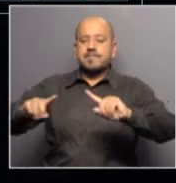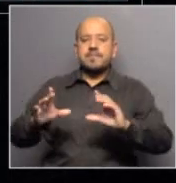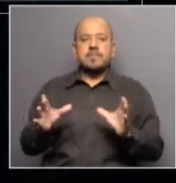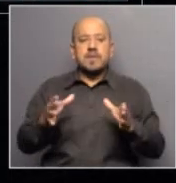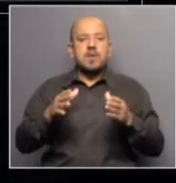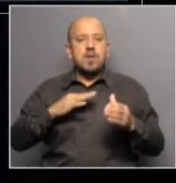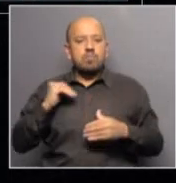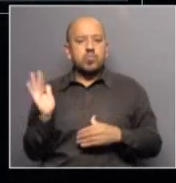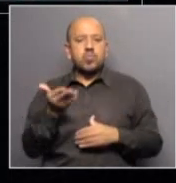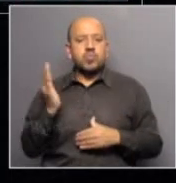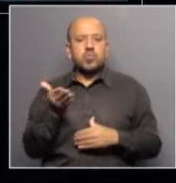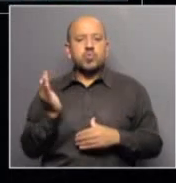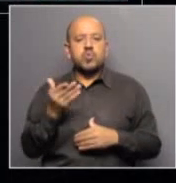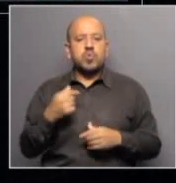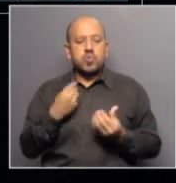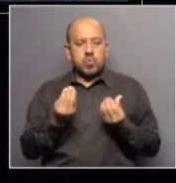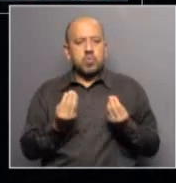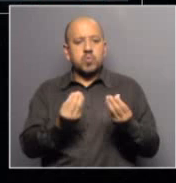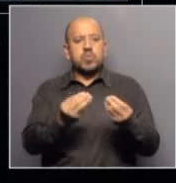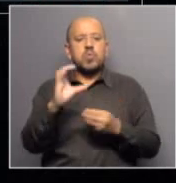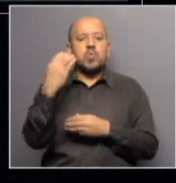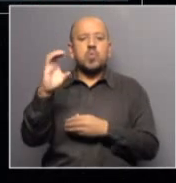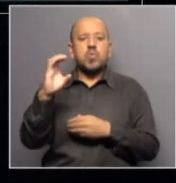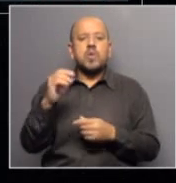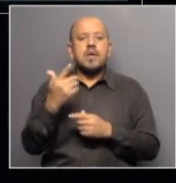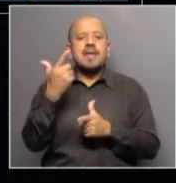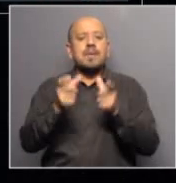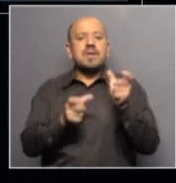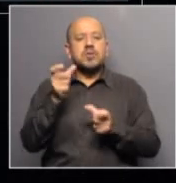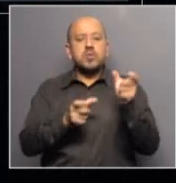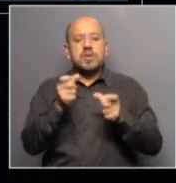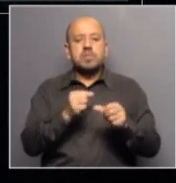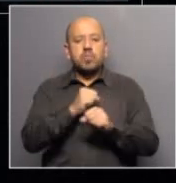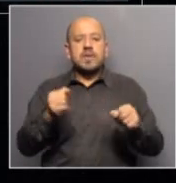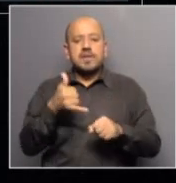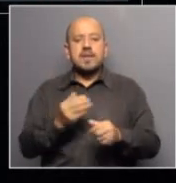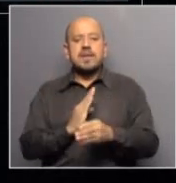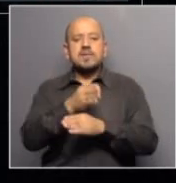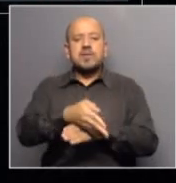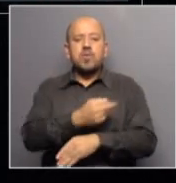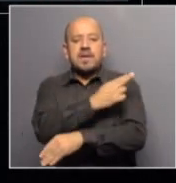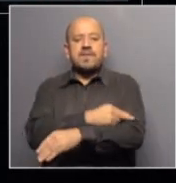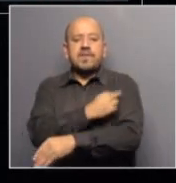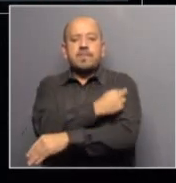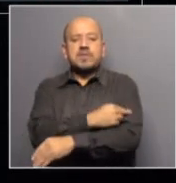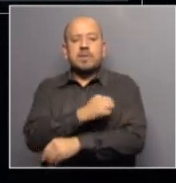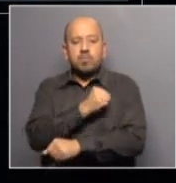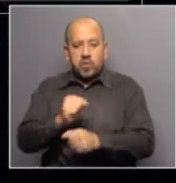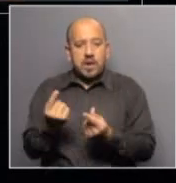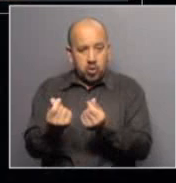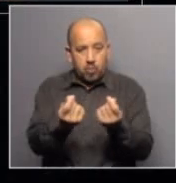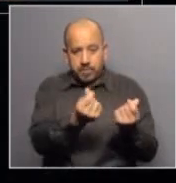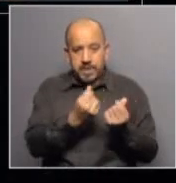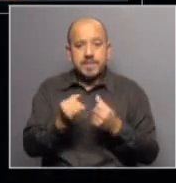ser producido a través del autocultivo y de los clubes y que también las personas puedan tener acceso a través de las farmacias?